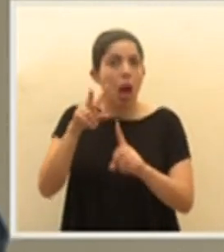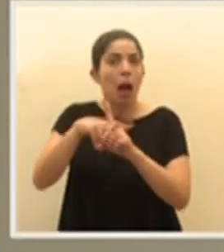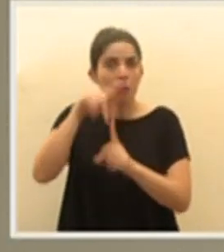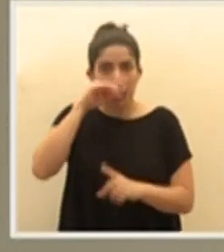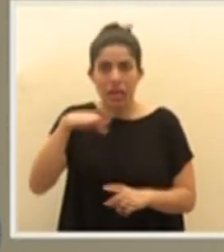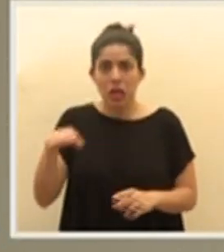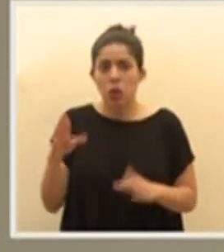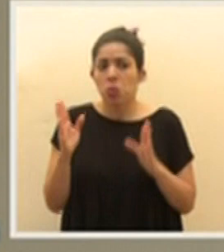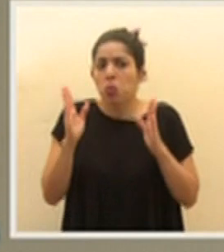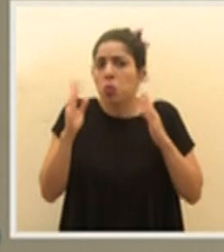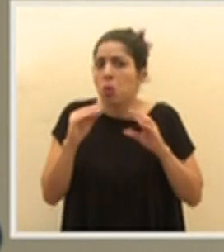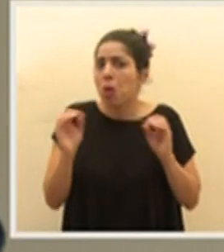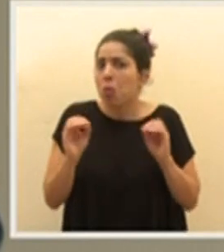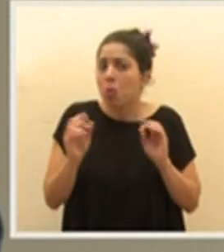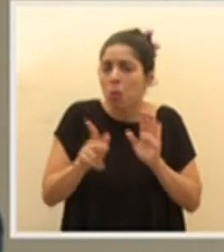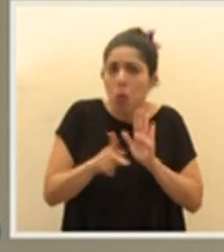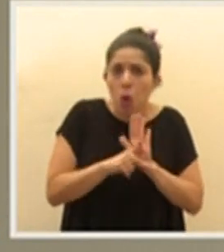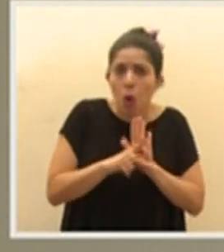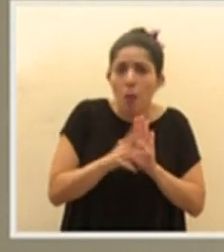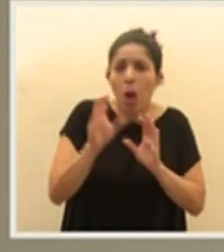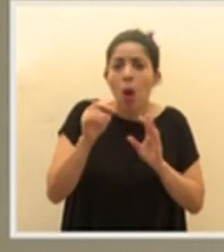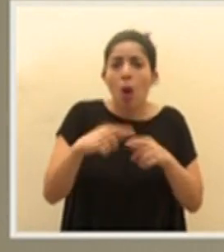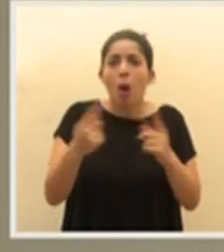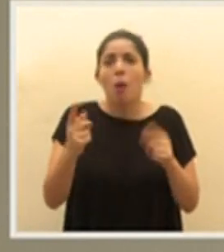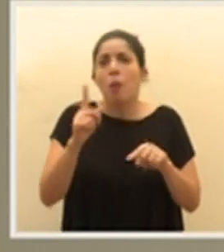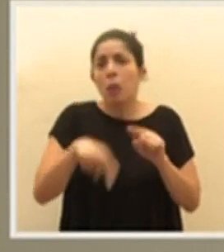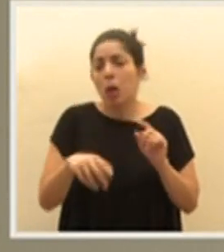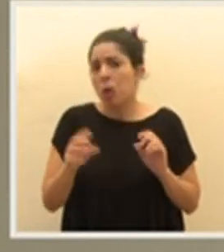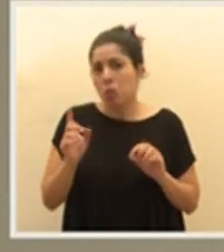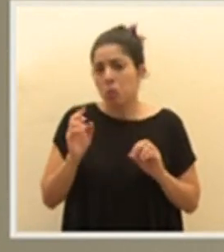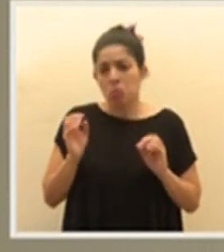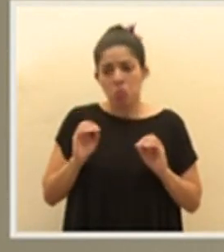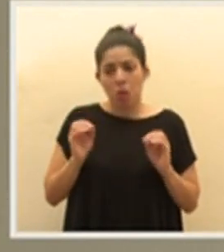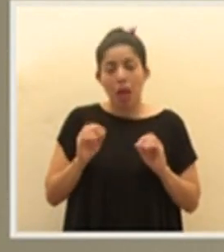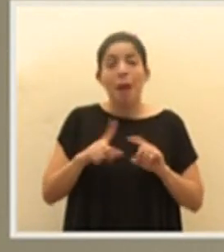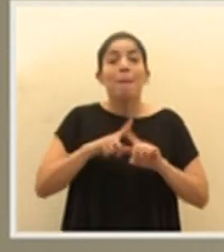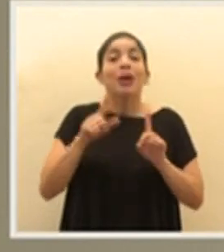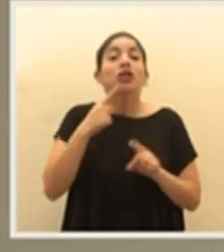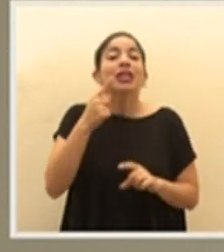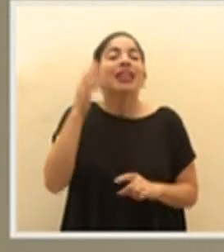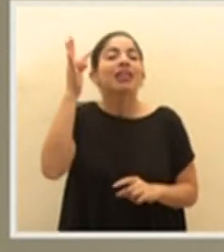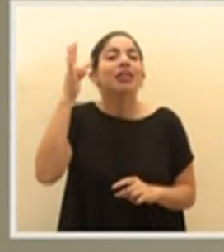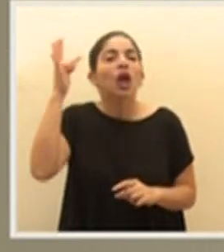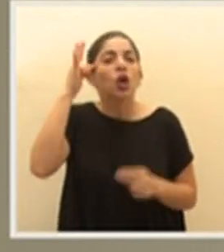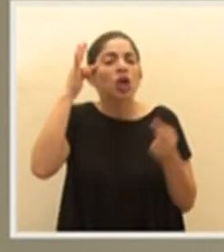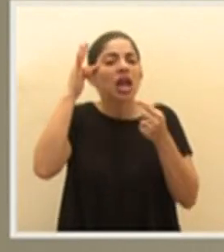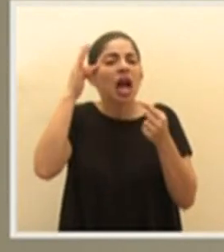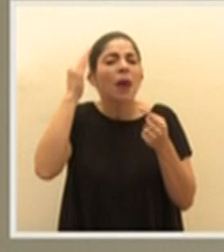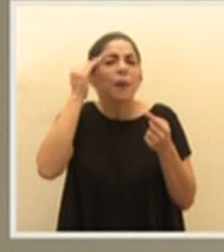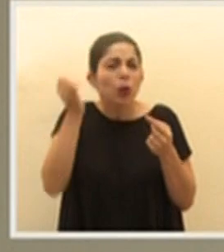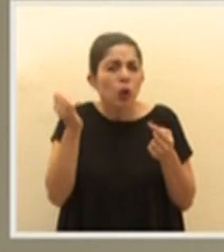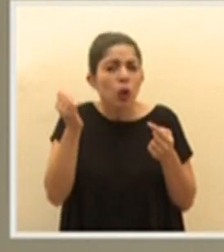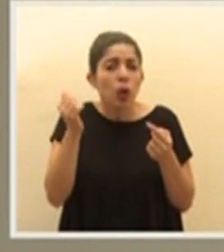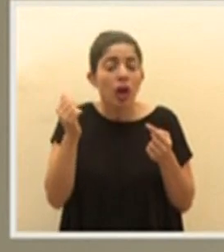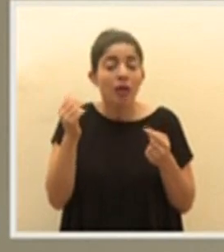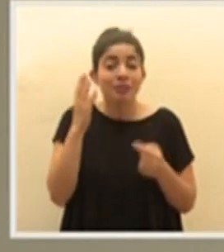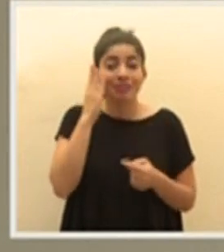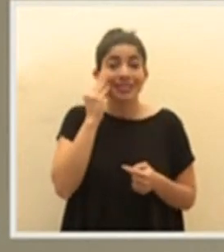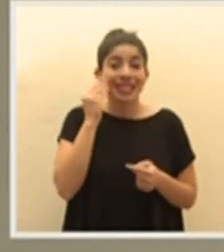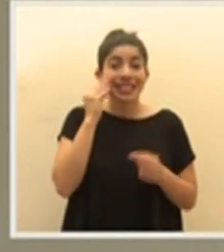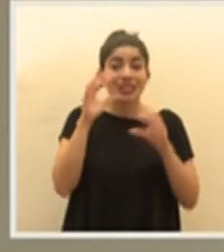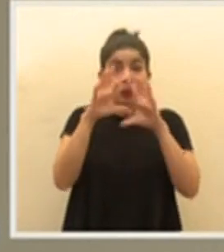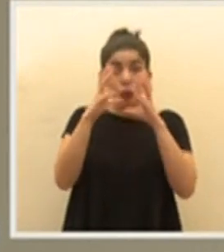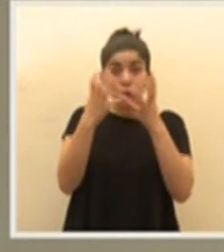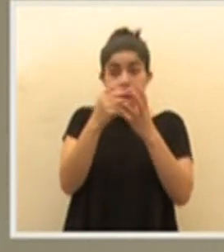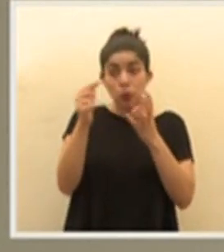o que donde esté contraindicado. Pero digo que es en teoría porque en la experiencia